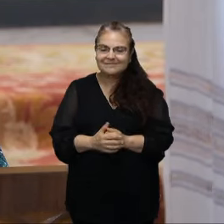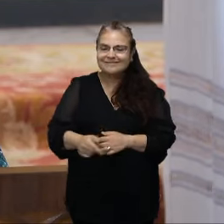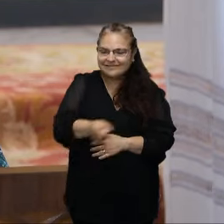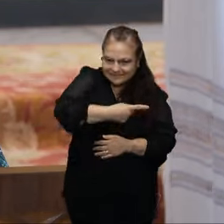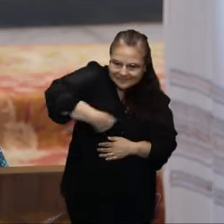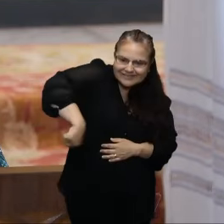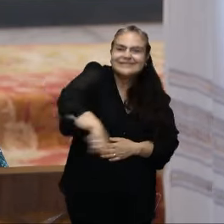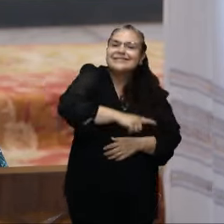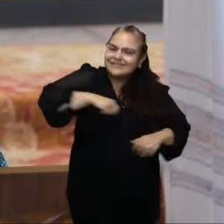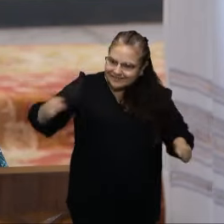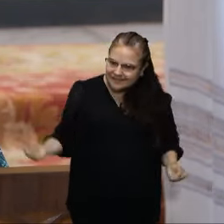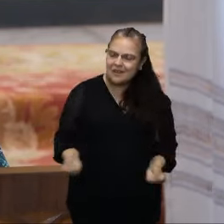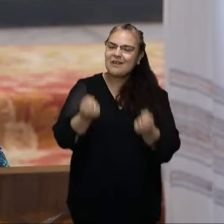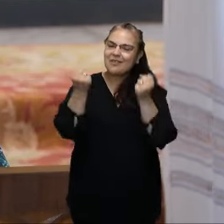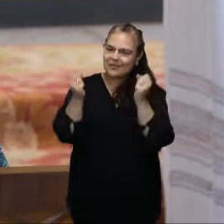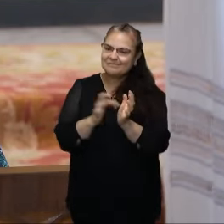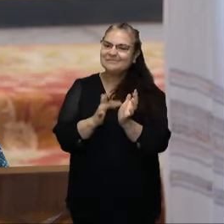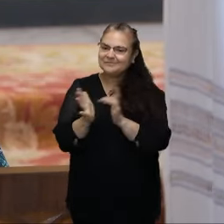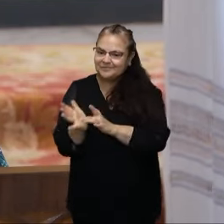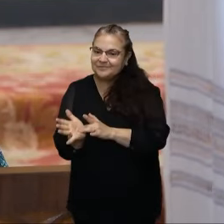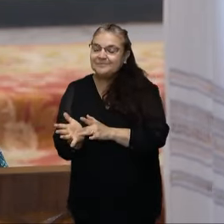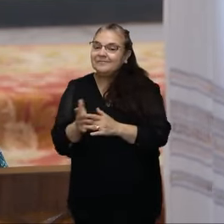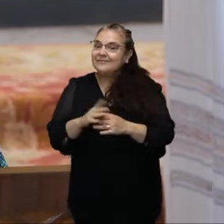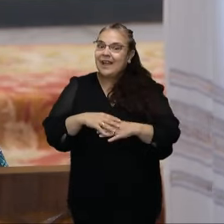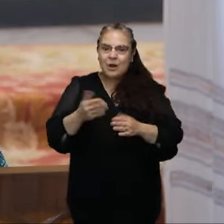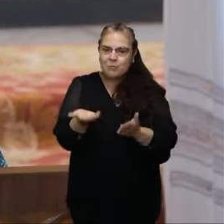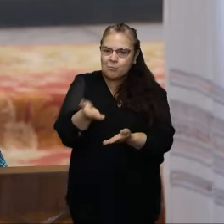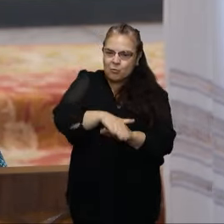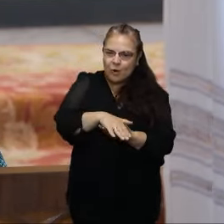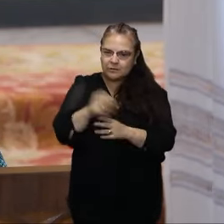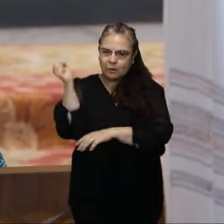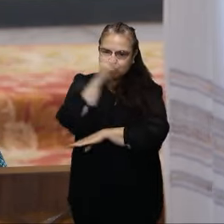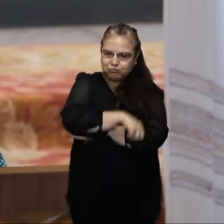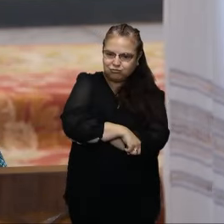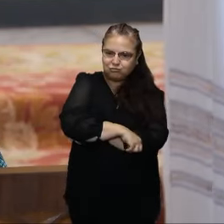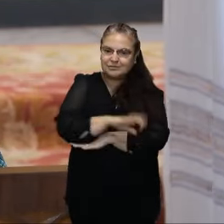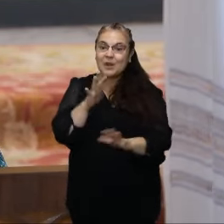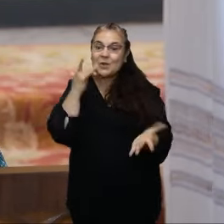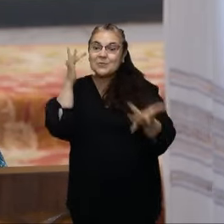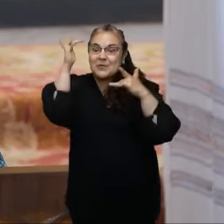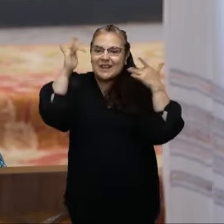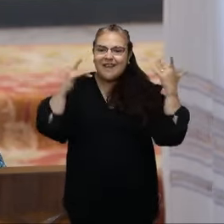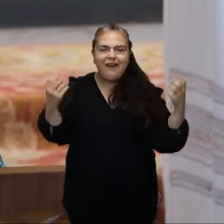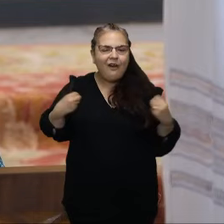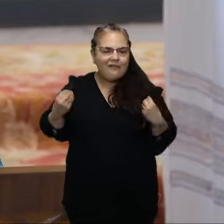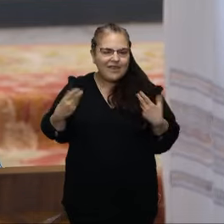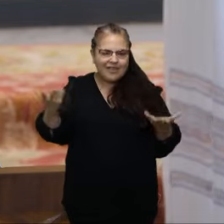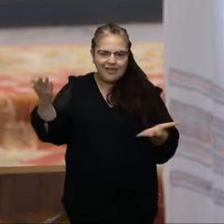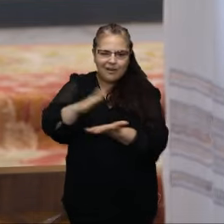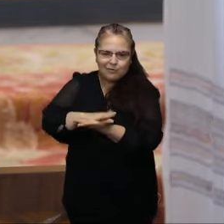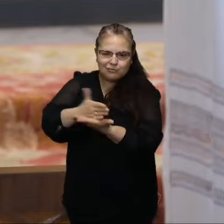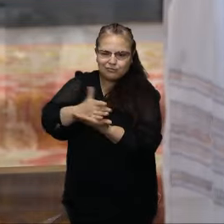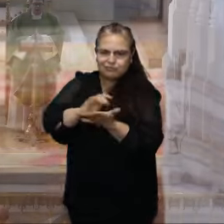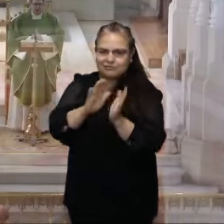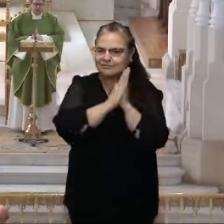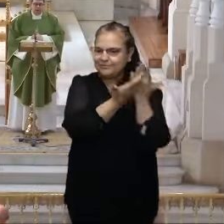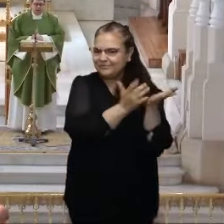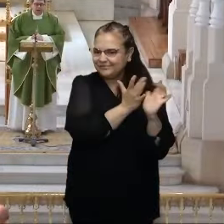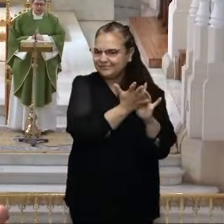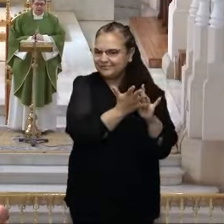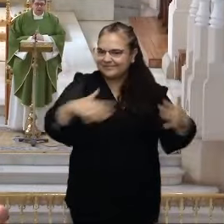Nuestro Salvador Cristo Jesús destruyó la muerte e hizo brillar la vida por medio del Evangelio.